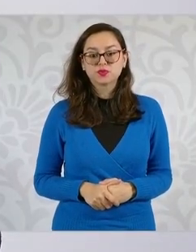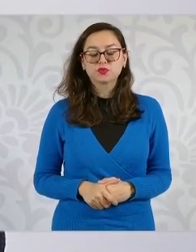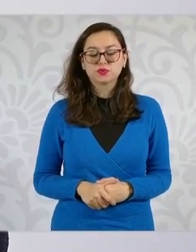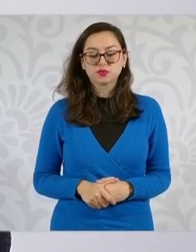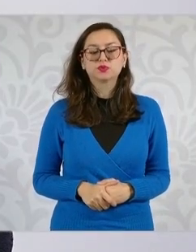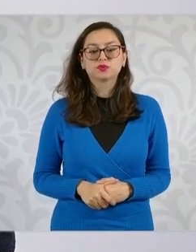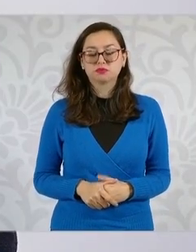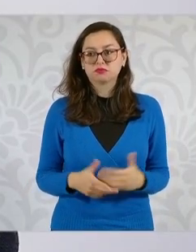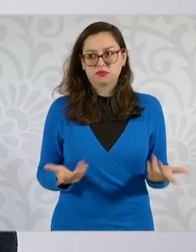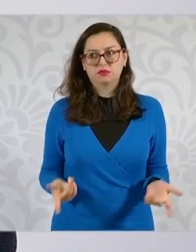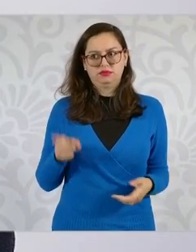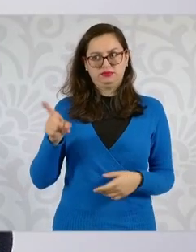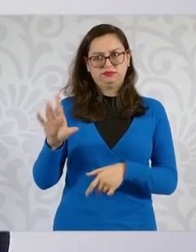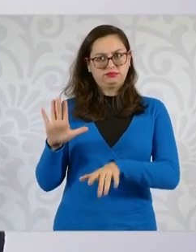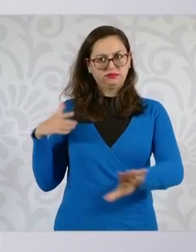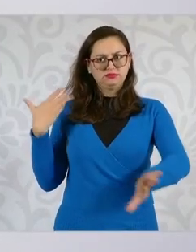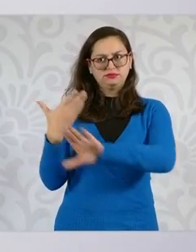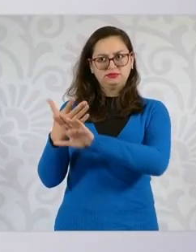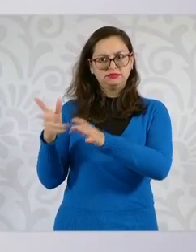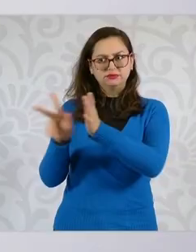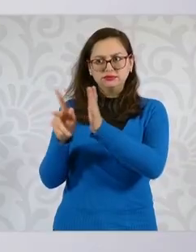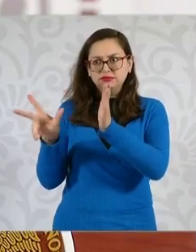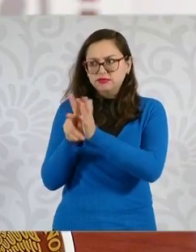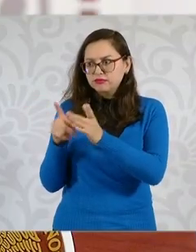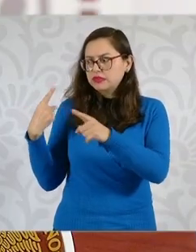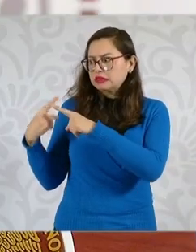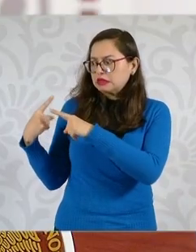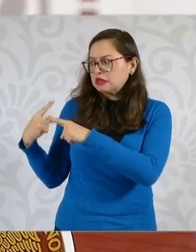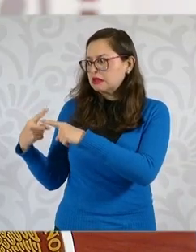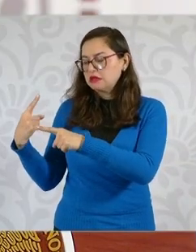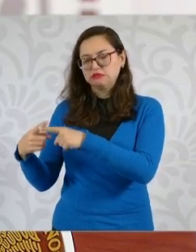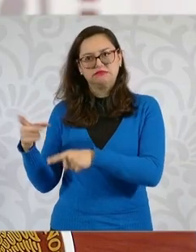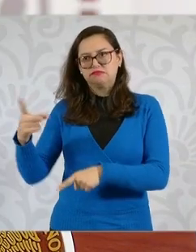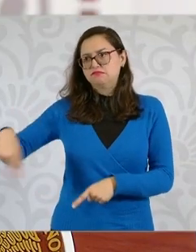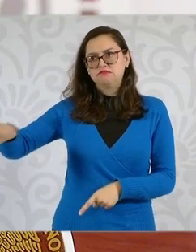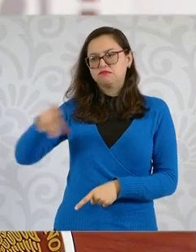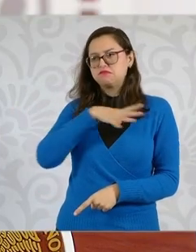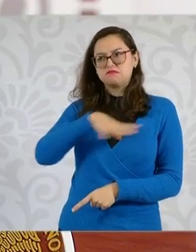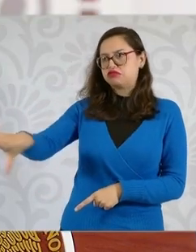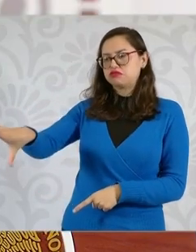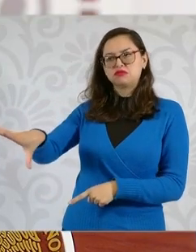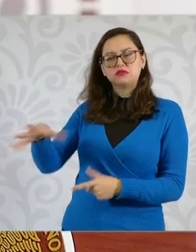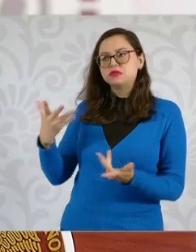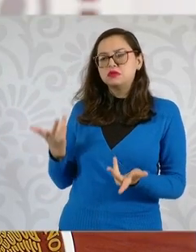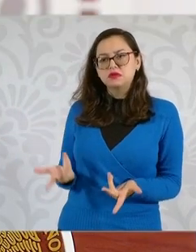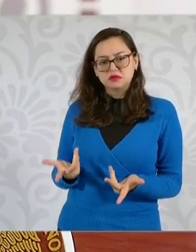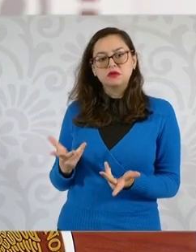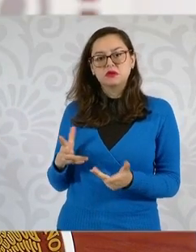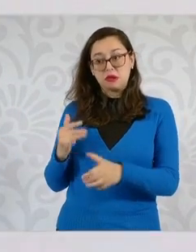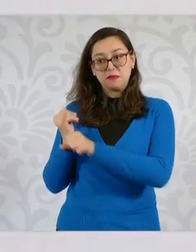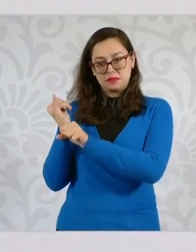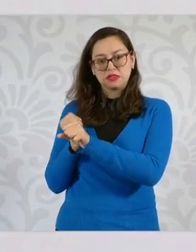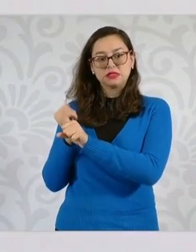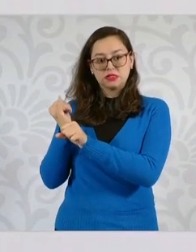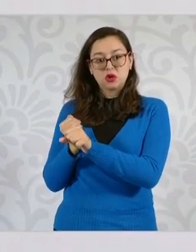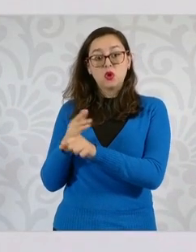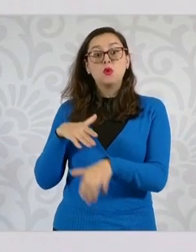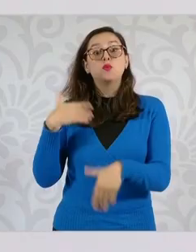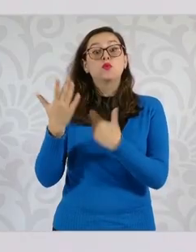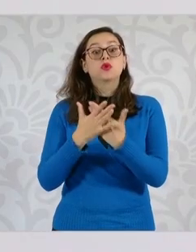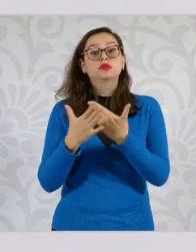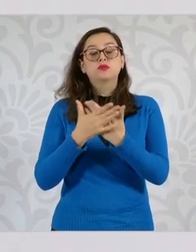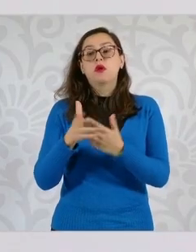obviamente el hecho y se están haciendo las investigaciones el 29 martes 29 de